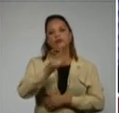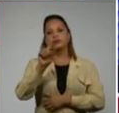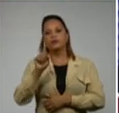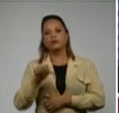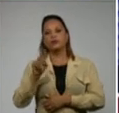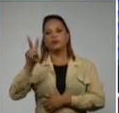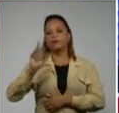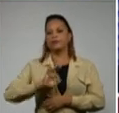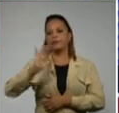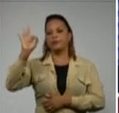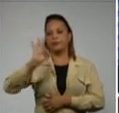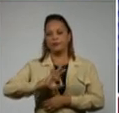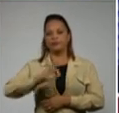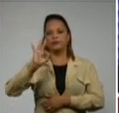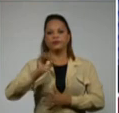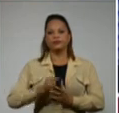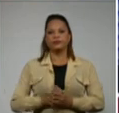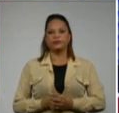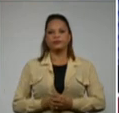51,2%.